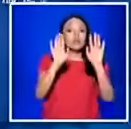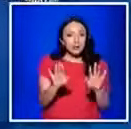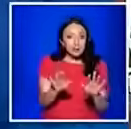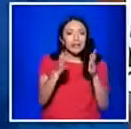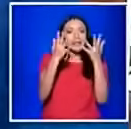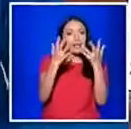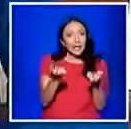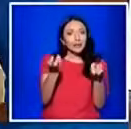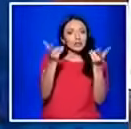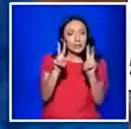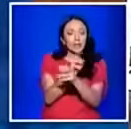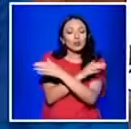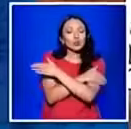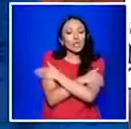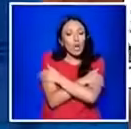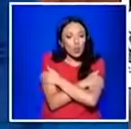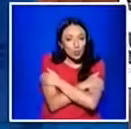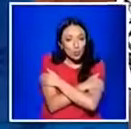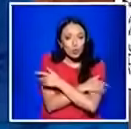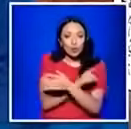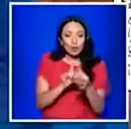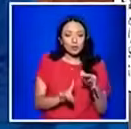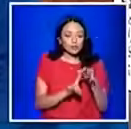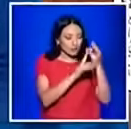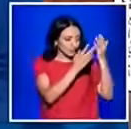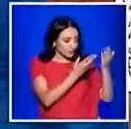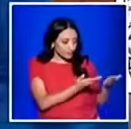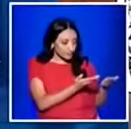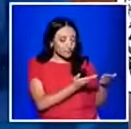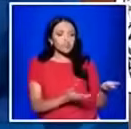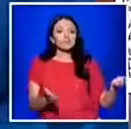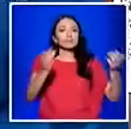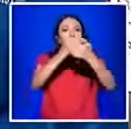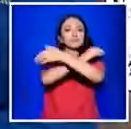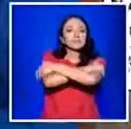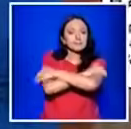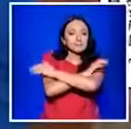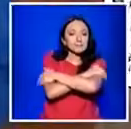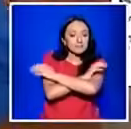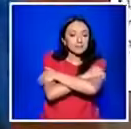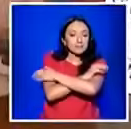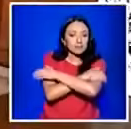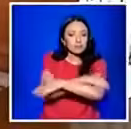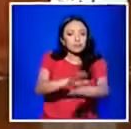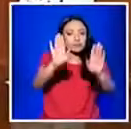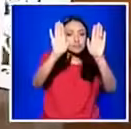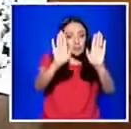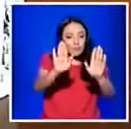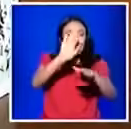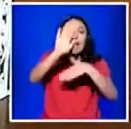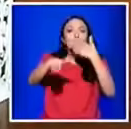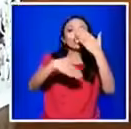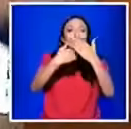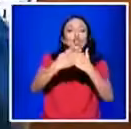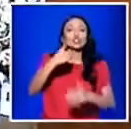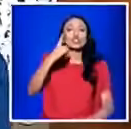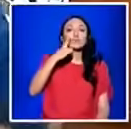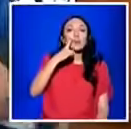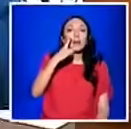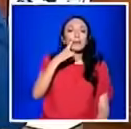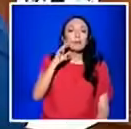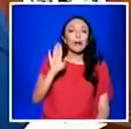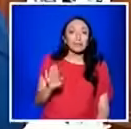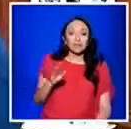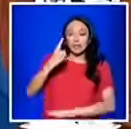queremos mandar el saludo y a través de mi Joselito el abrazo para todos los papitos, para todos los papitos en